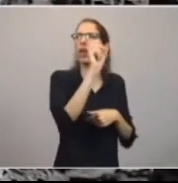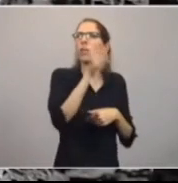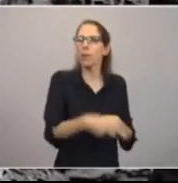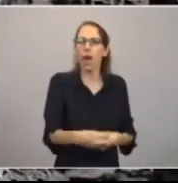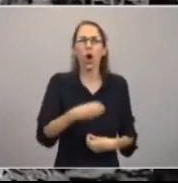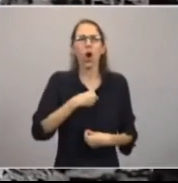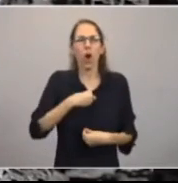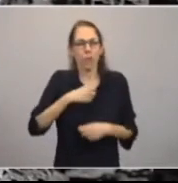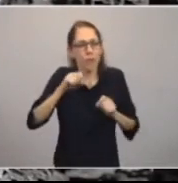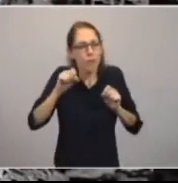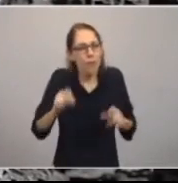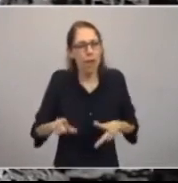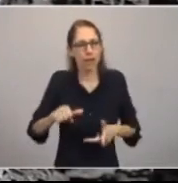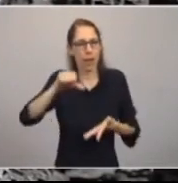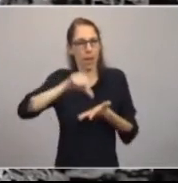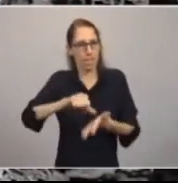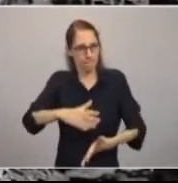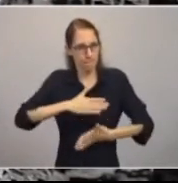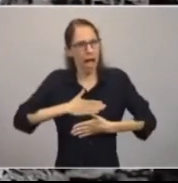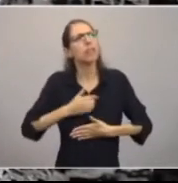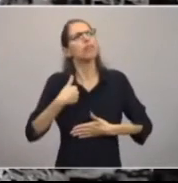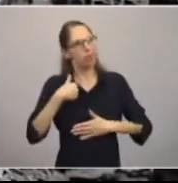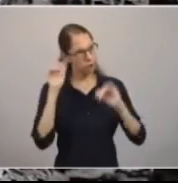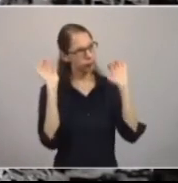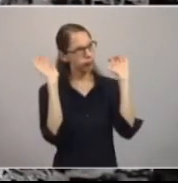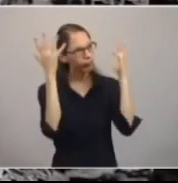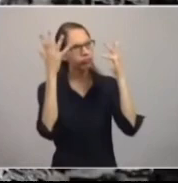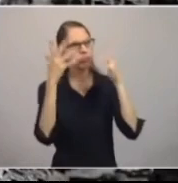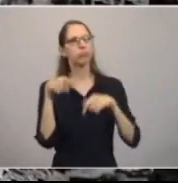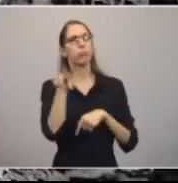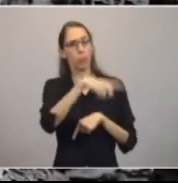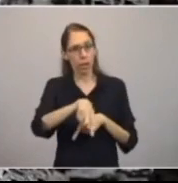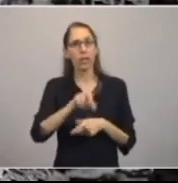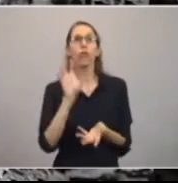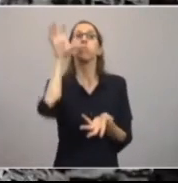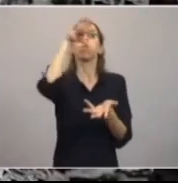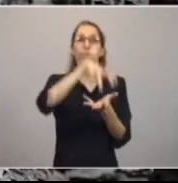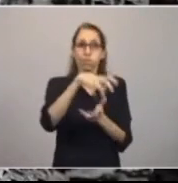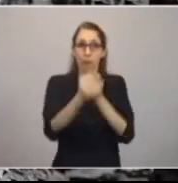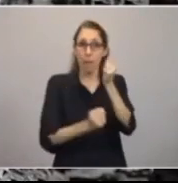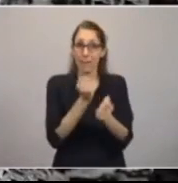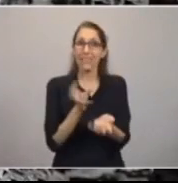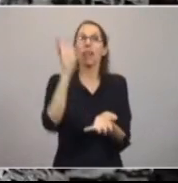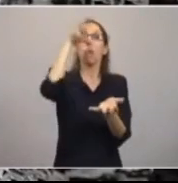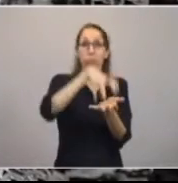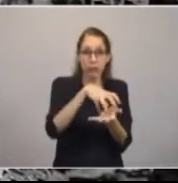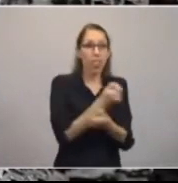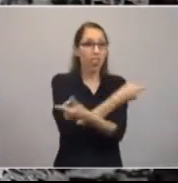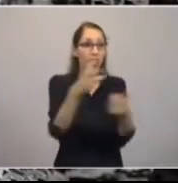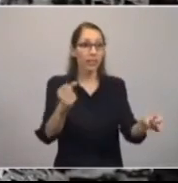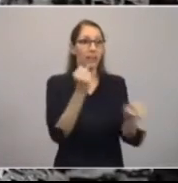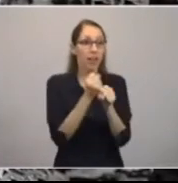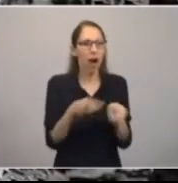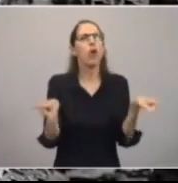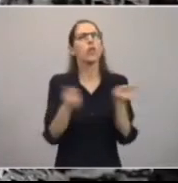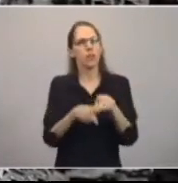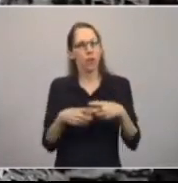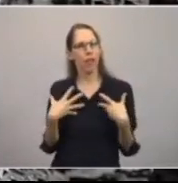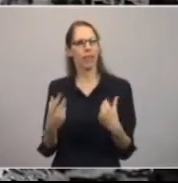soberano y hay un elemento nacional que yo quiero festejar. Es también por la patria, que Crear trabajo es hacer patria.